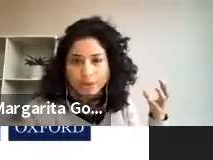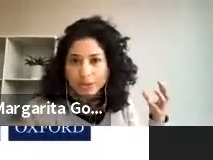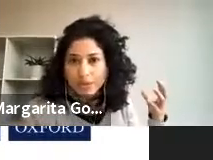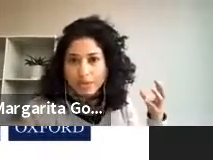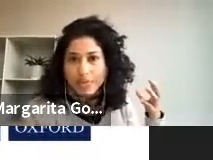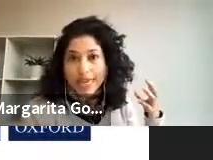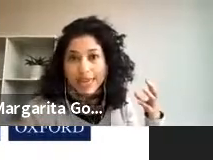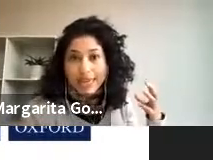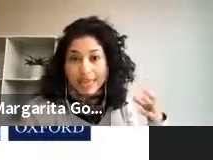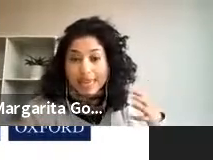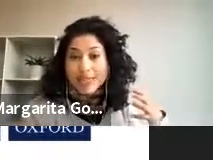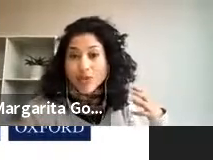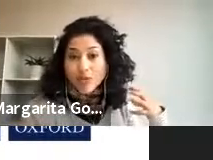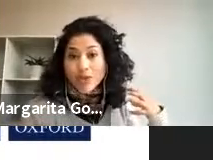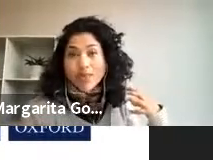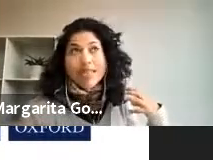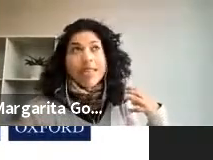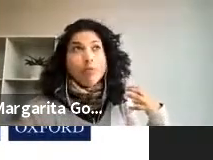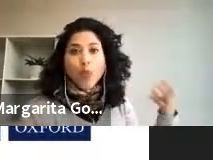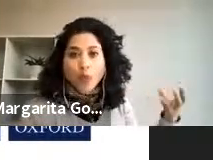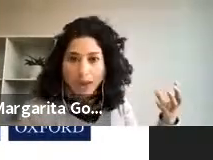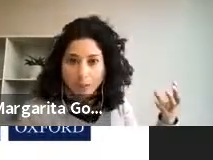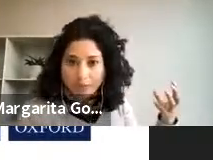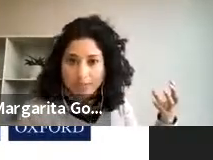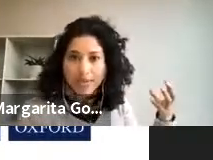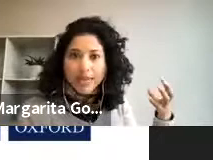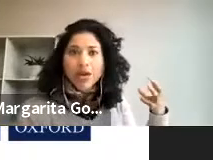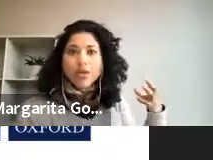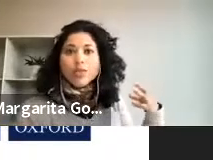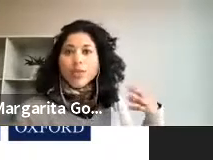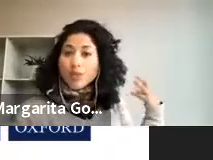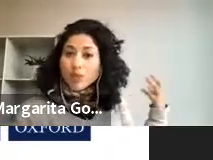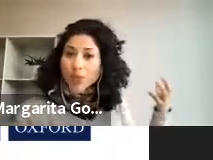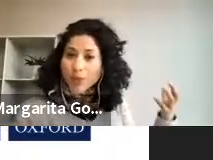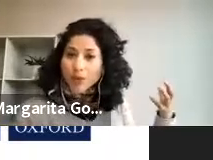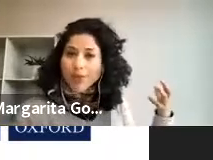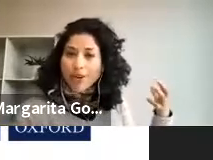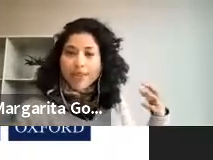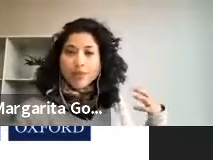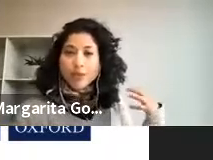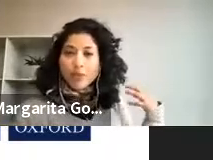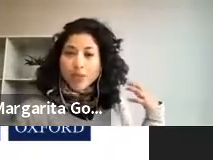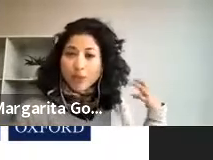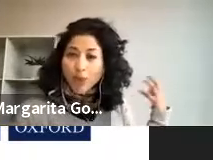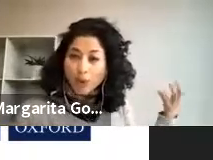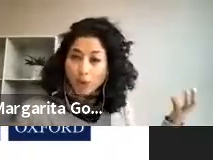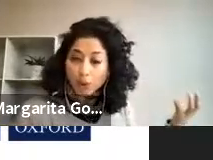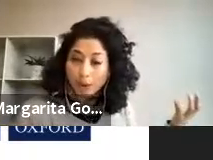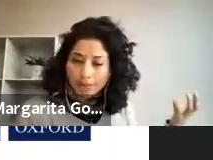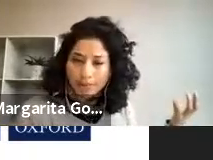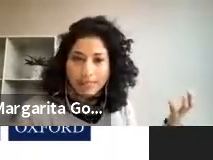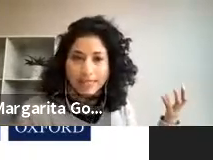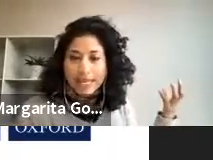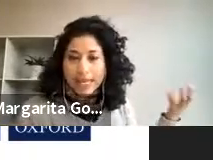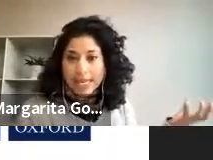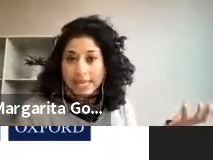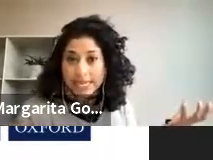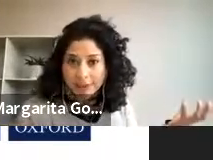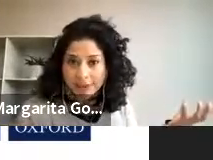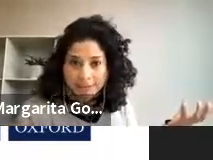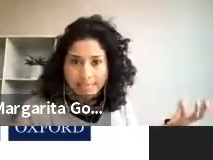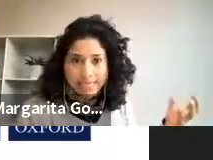y que eso nos empuja a pensar un servicio público diferente un servicio público con habilidades